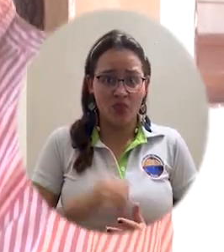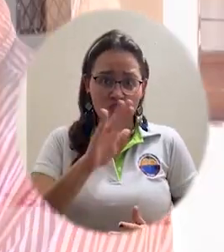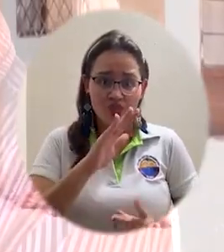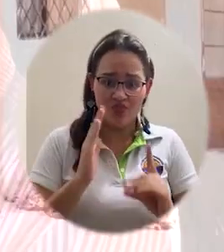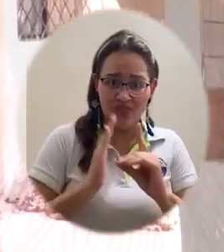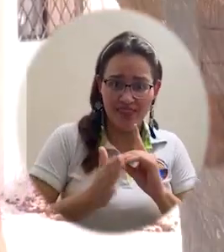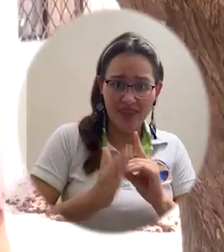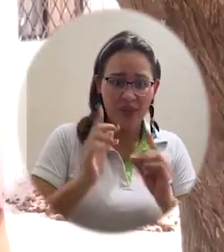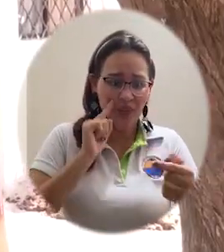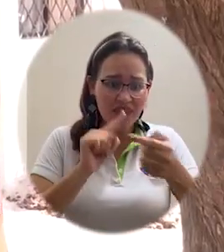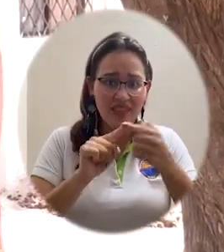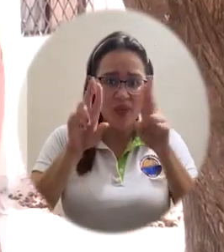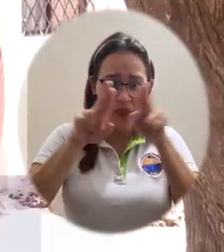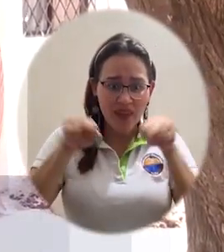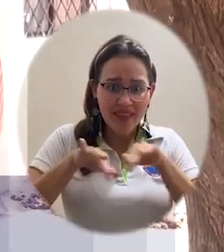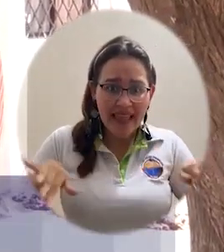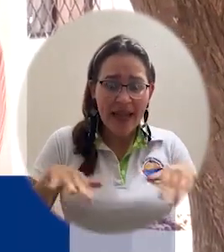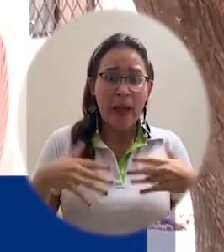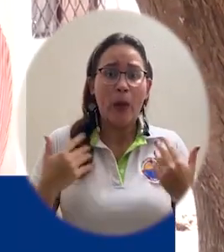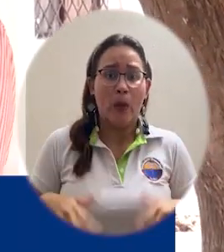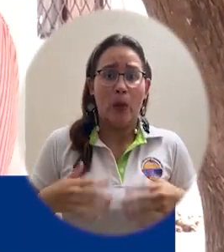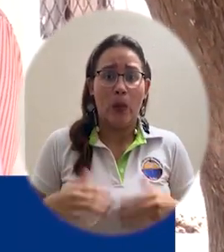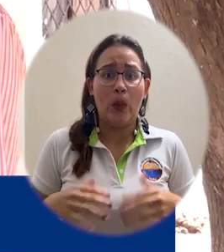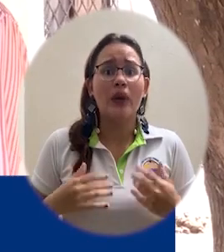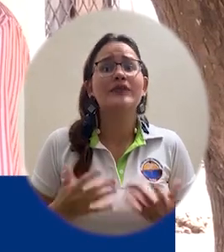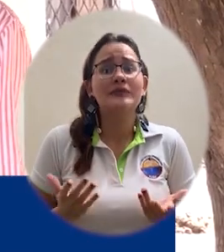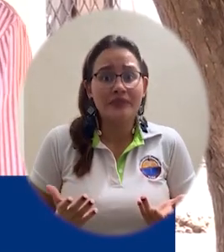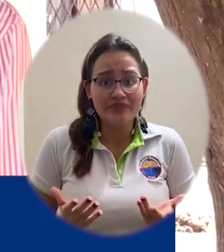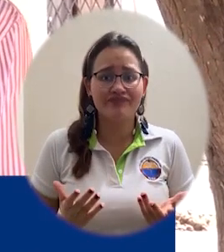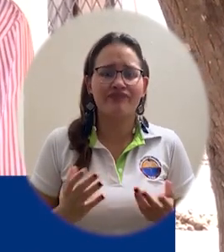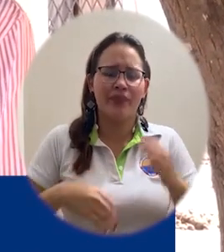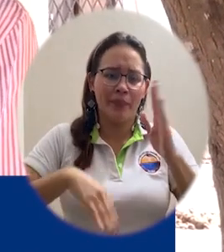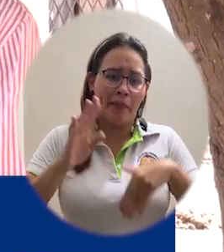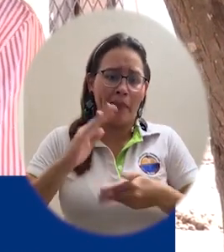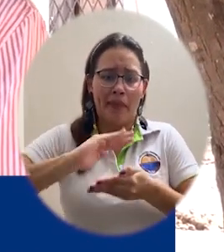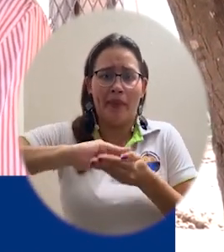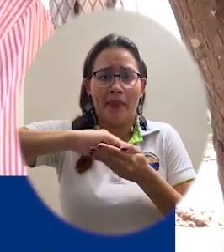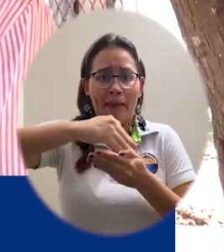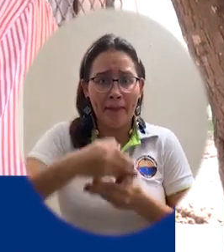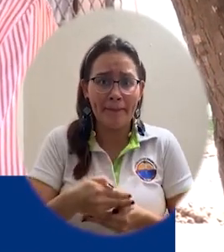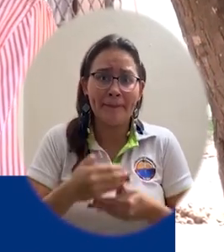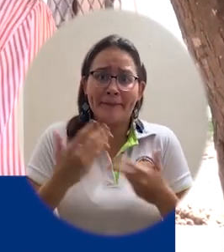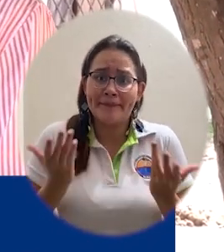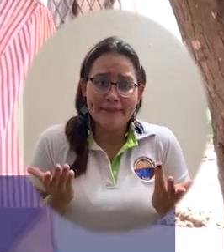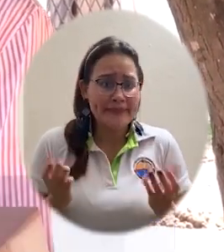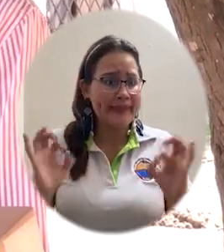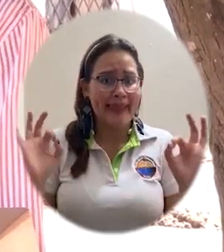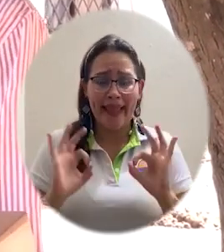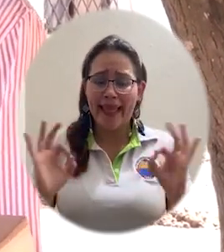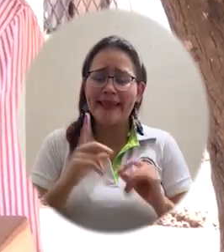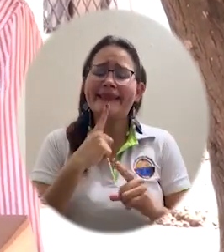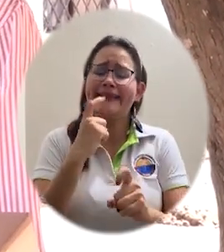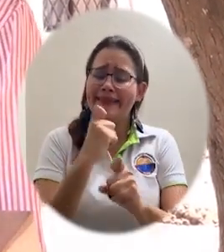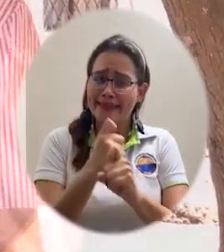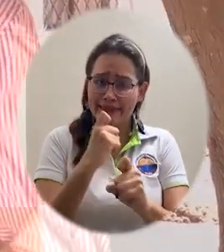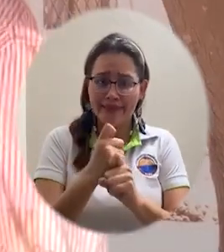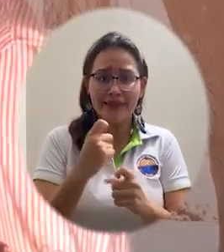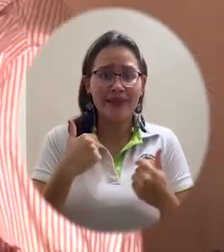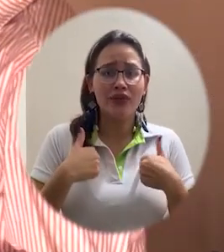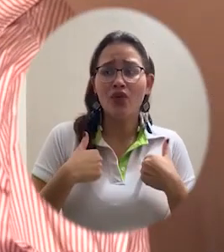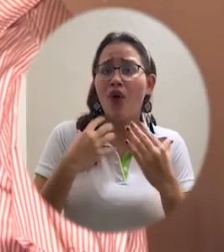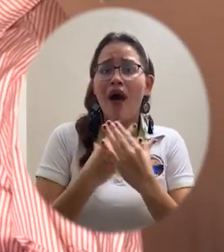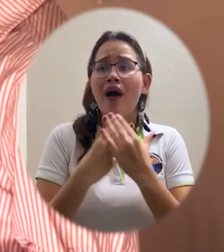Conectividad, internet, no tengo acceso a un internet, un computador, y pues me tocaba salir de la